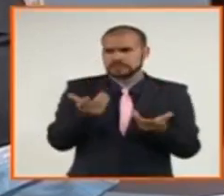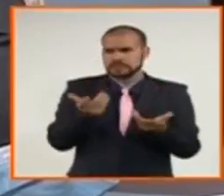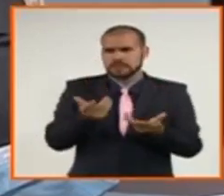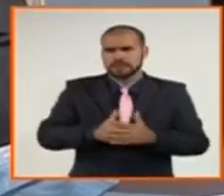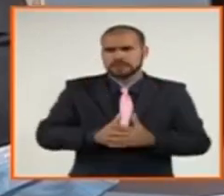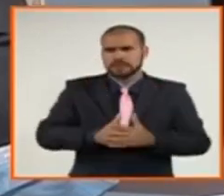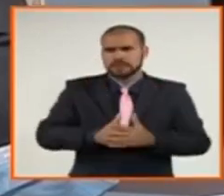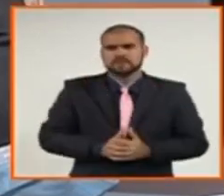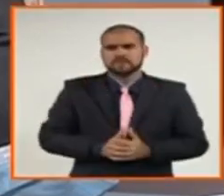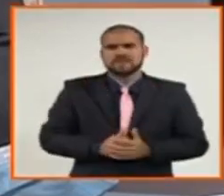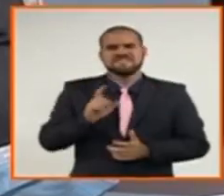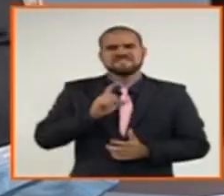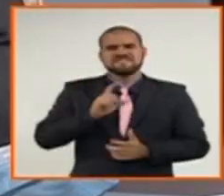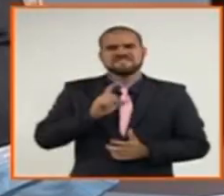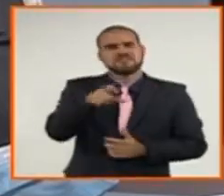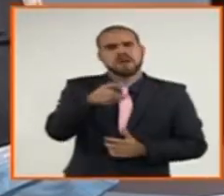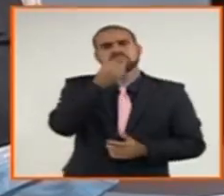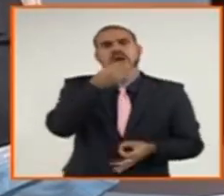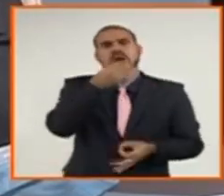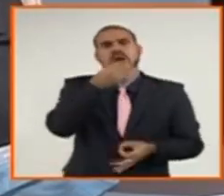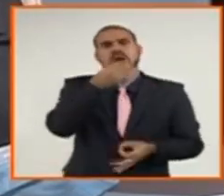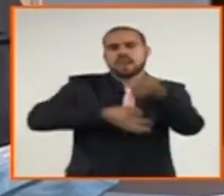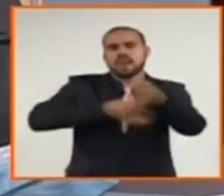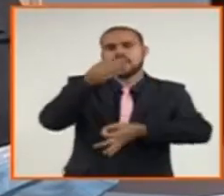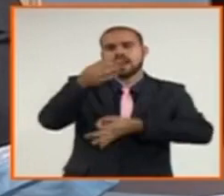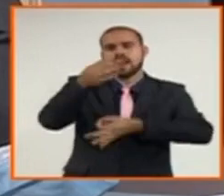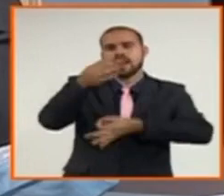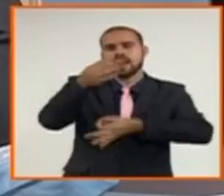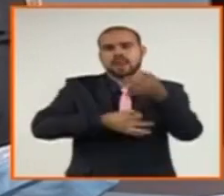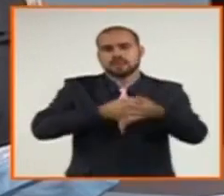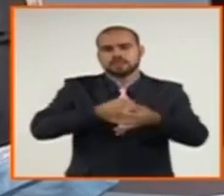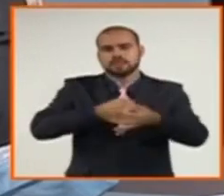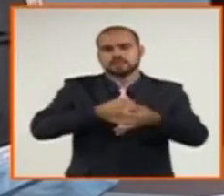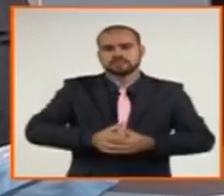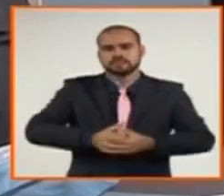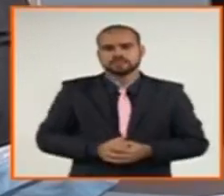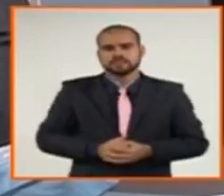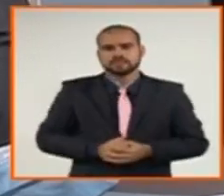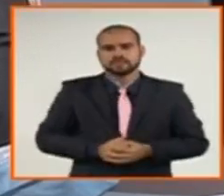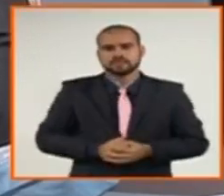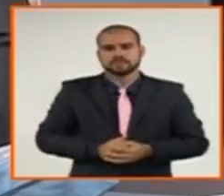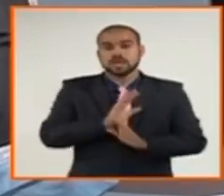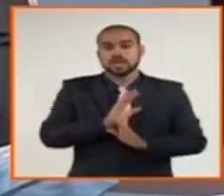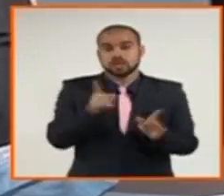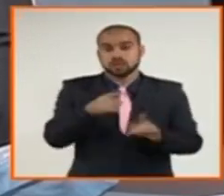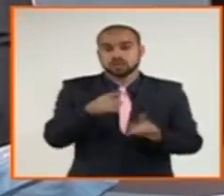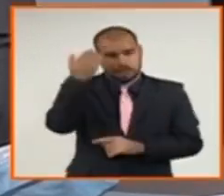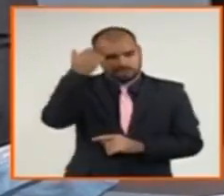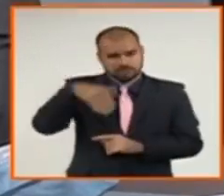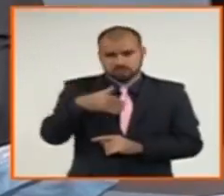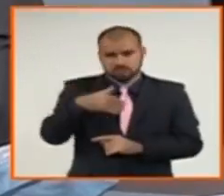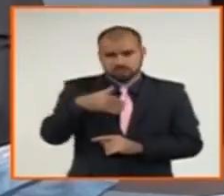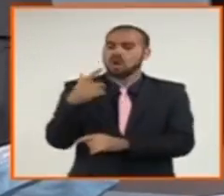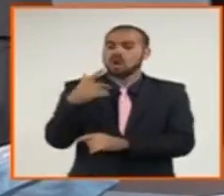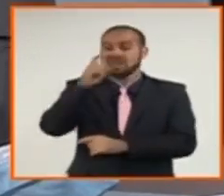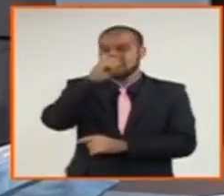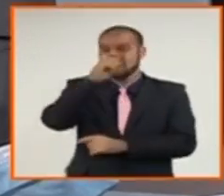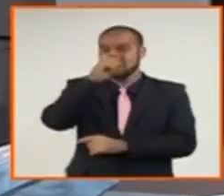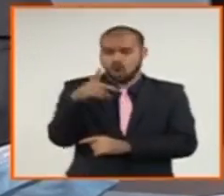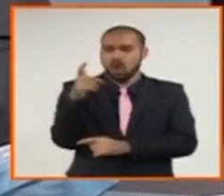el regalo final. O sea, nos adelantamos, vacunamos a la población pediátrica